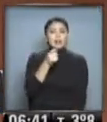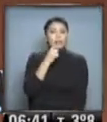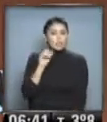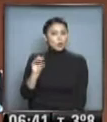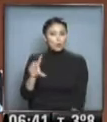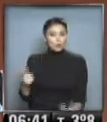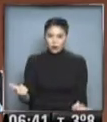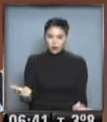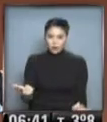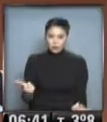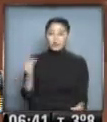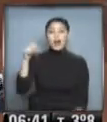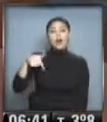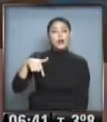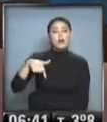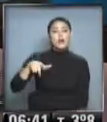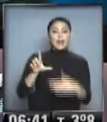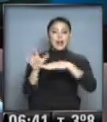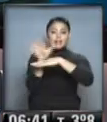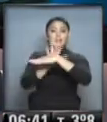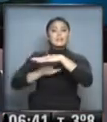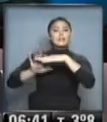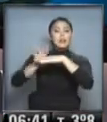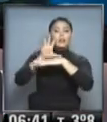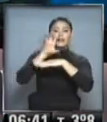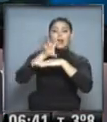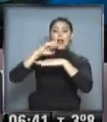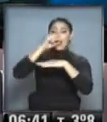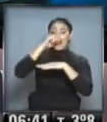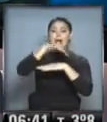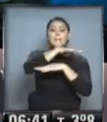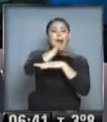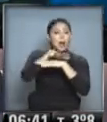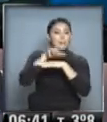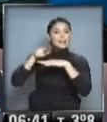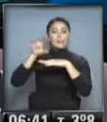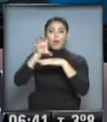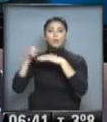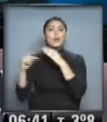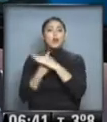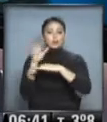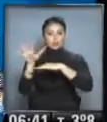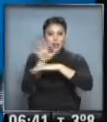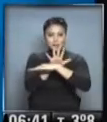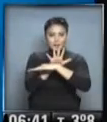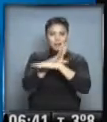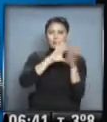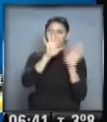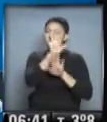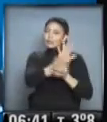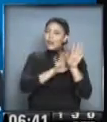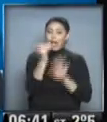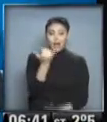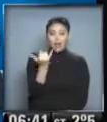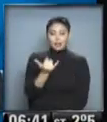sin luz. Bueno, nos vamos a la zona central. En La Pampa, en algunas zonas de la provincia de Buenos Aires, hay nieblas, bancos